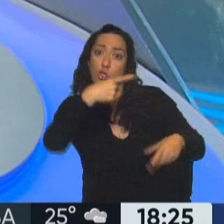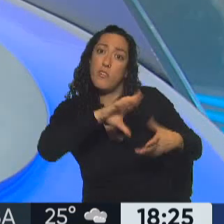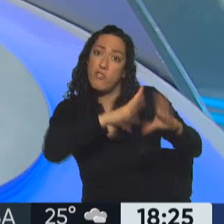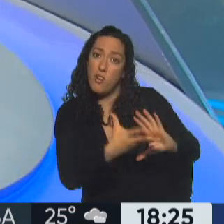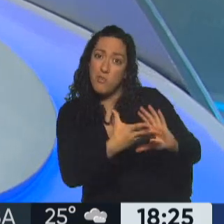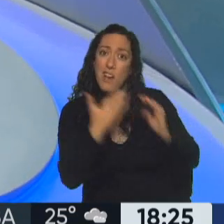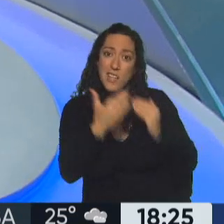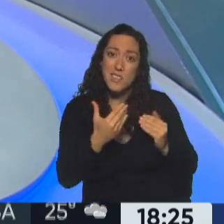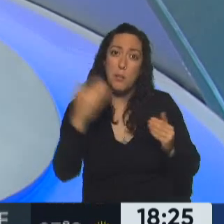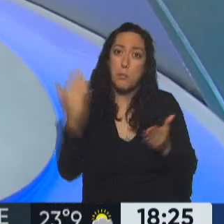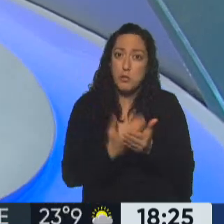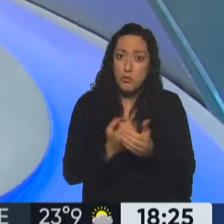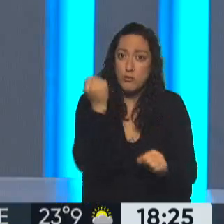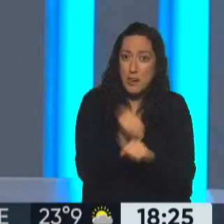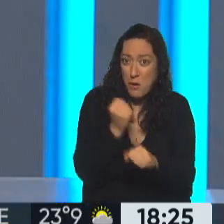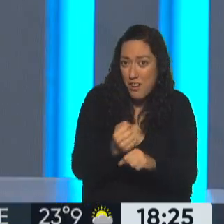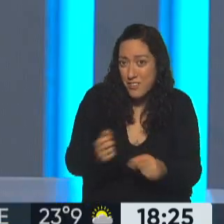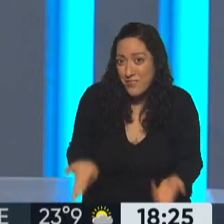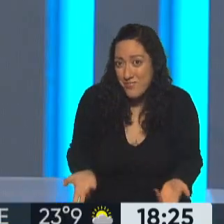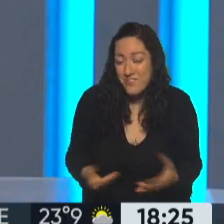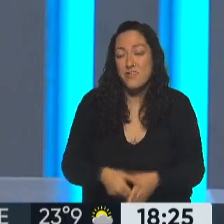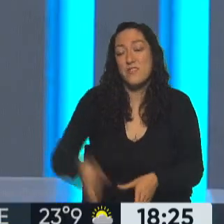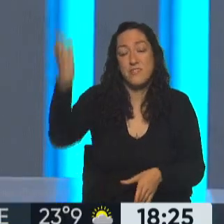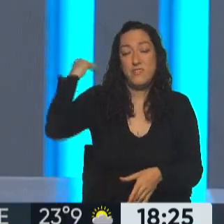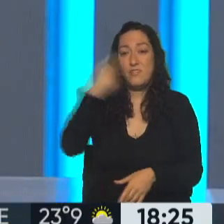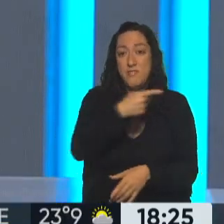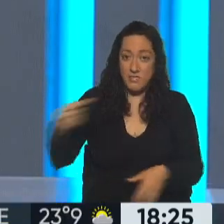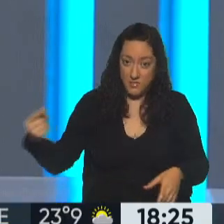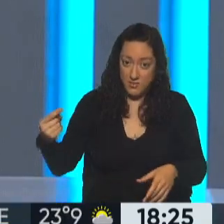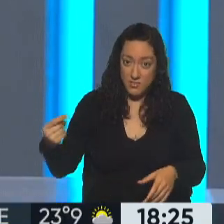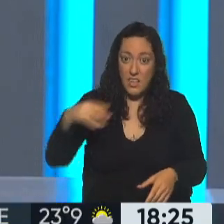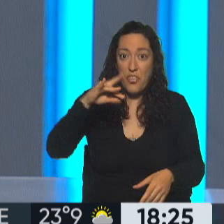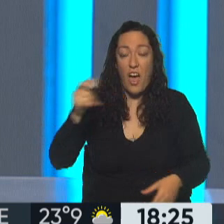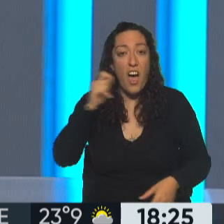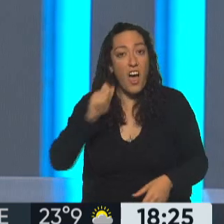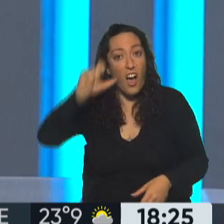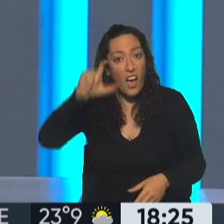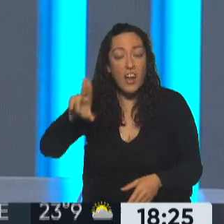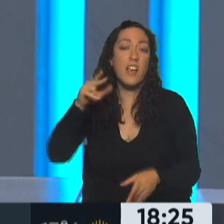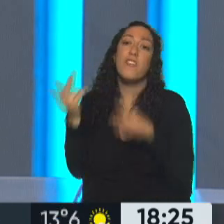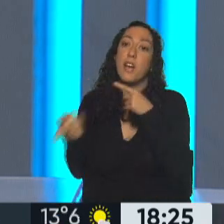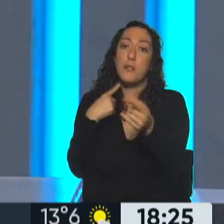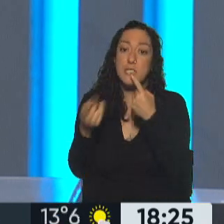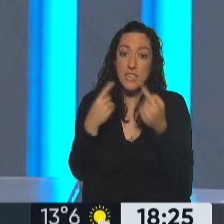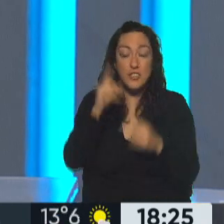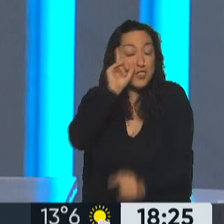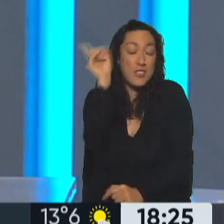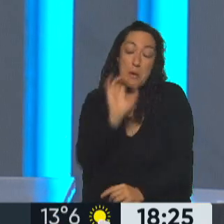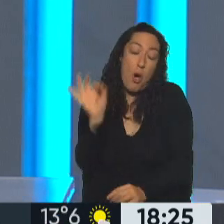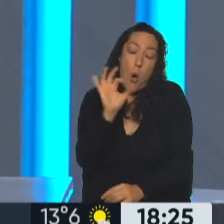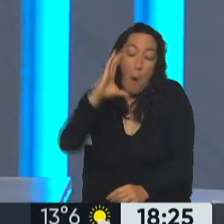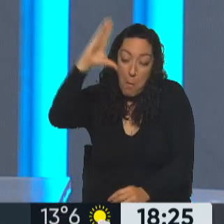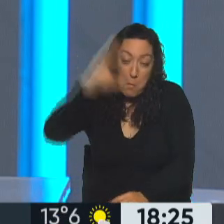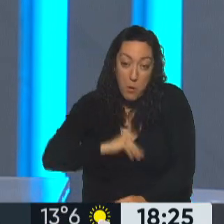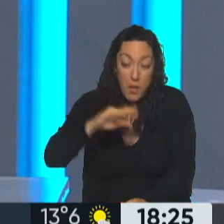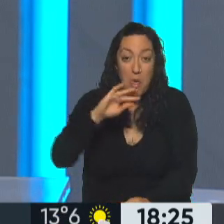y el trabajo. Pues es que en ese mismo lugar, la semana pasada con Felicita entrevistamos a Daer. Y yo no sabía, no me acordaba, que